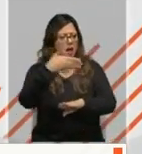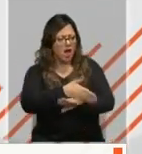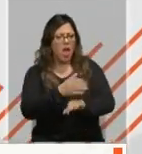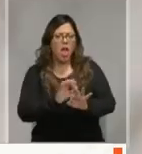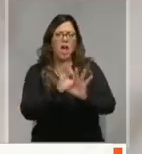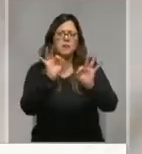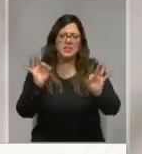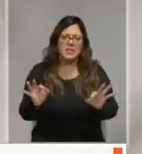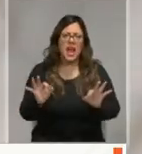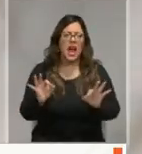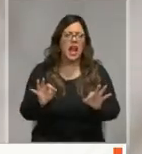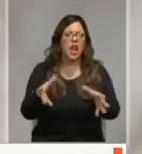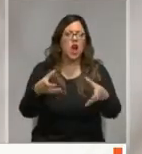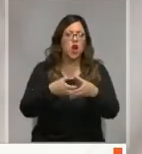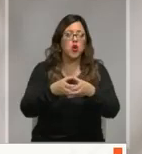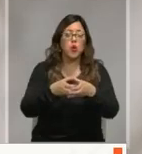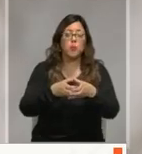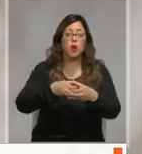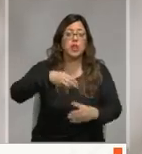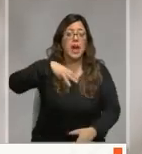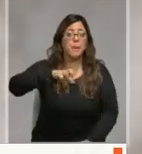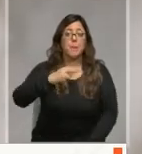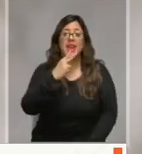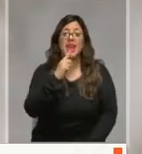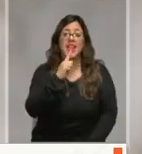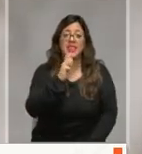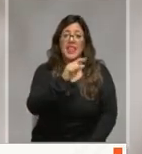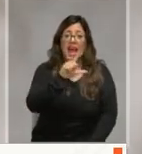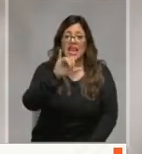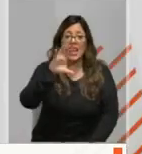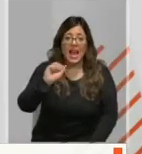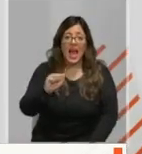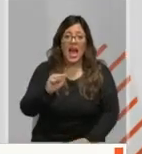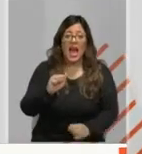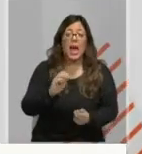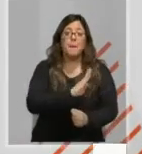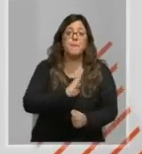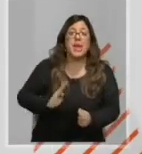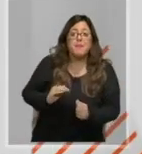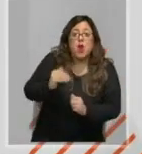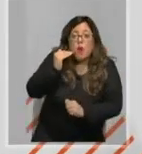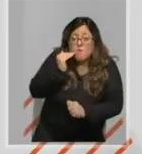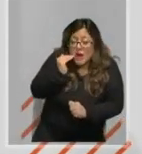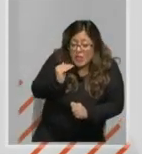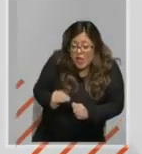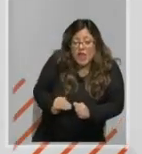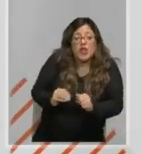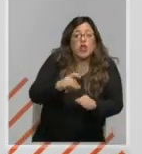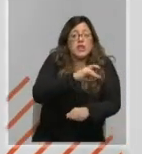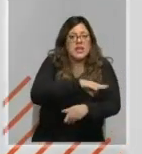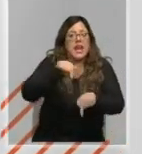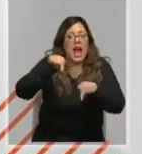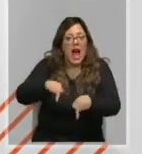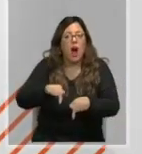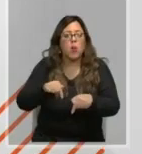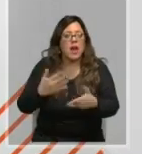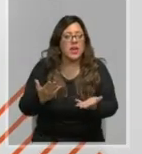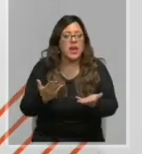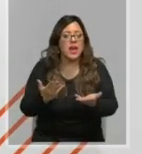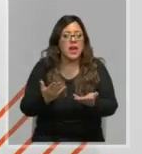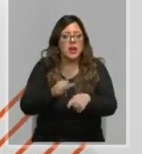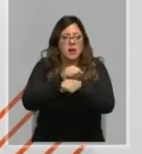especial. El fan club de Metallica lo nombró el miembro más pequeño de Chile. Ahora comenzarán una cruzada llevando su caso a